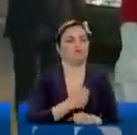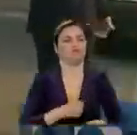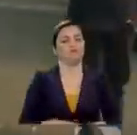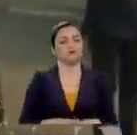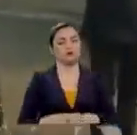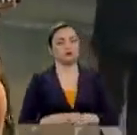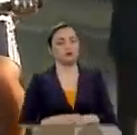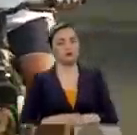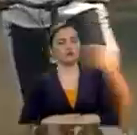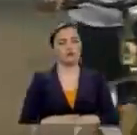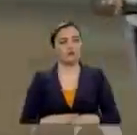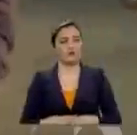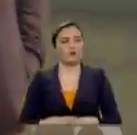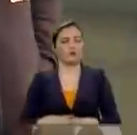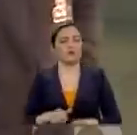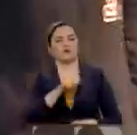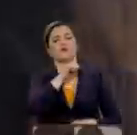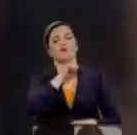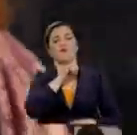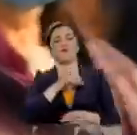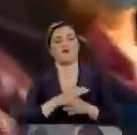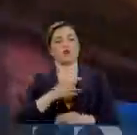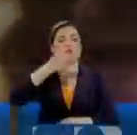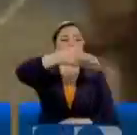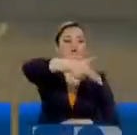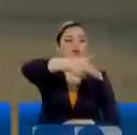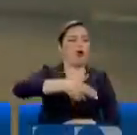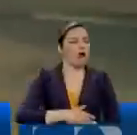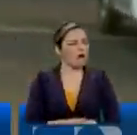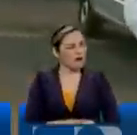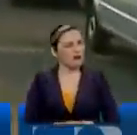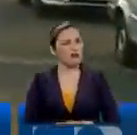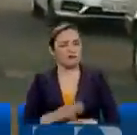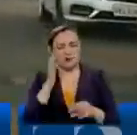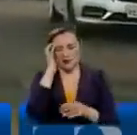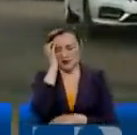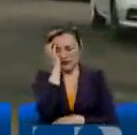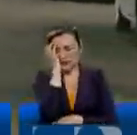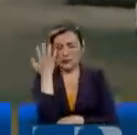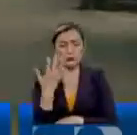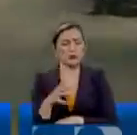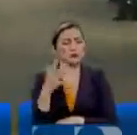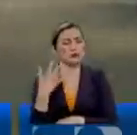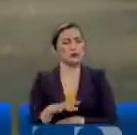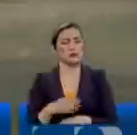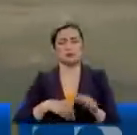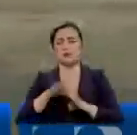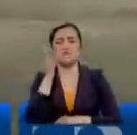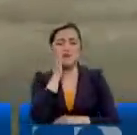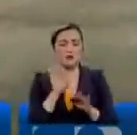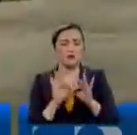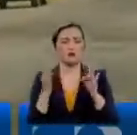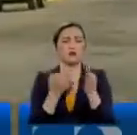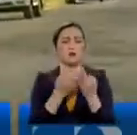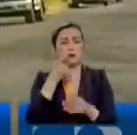a personas nos han apuntado con revólveres y estamos muy preocupados porque somos nosotros madres de